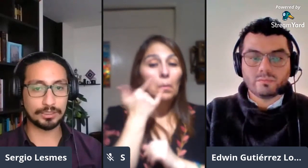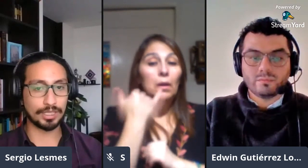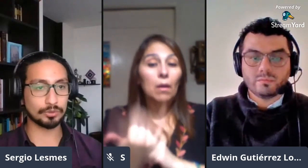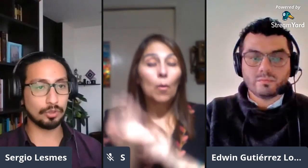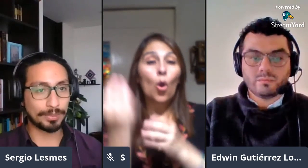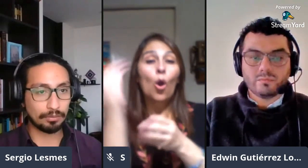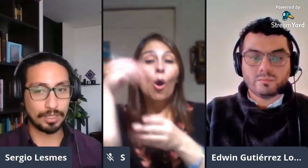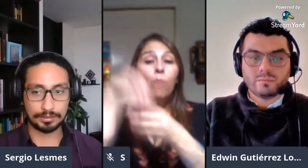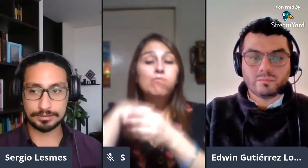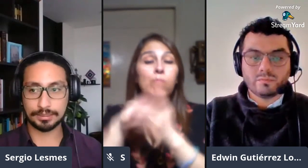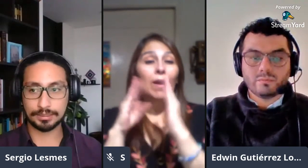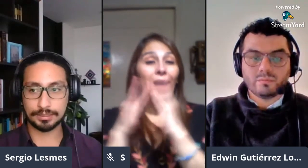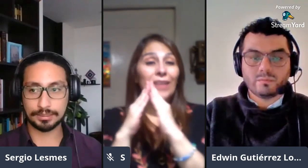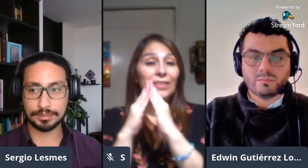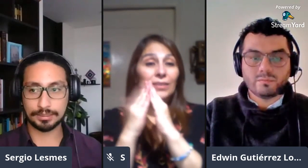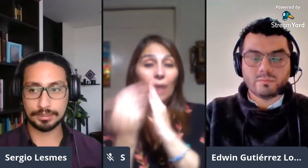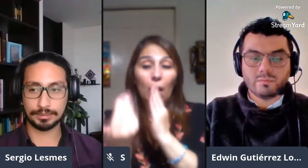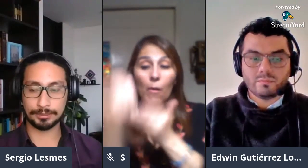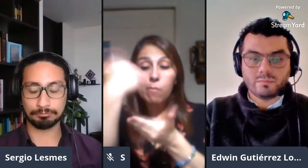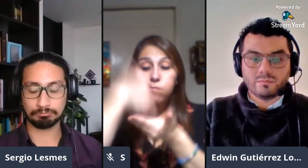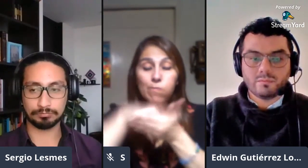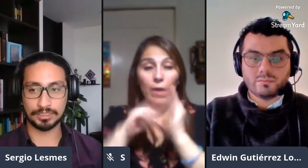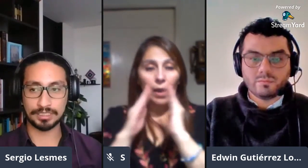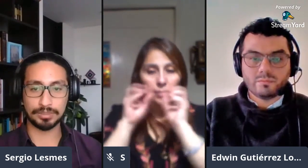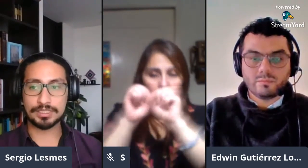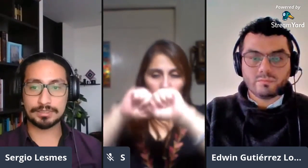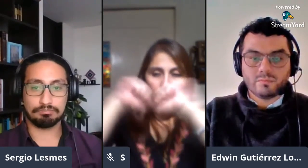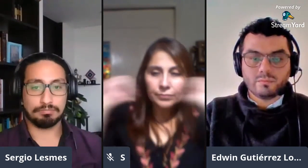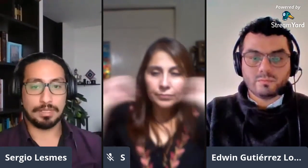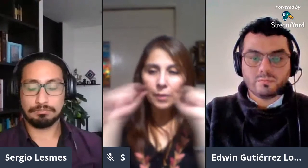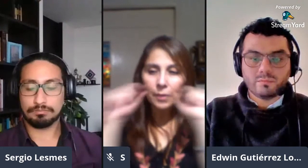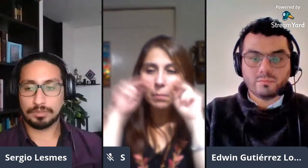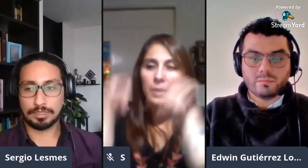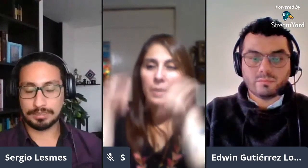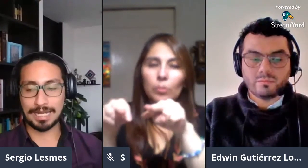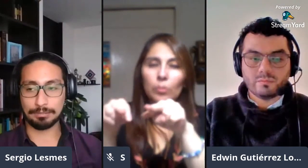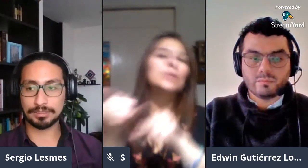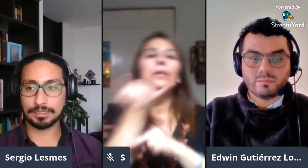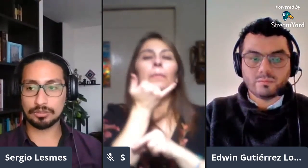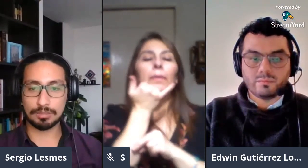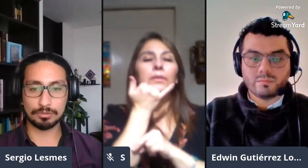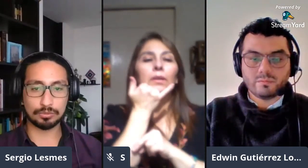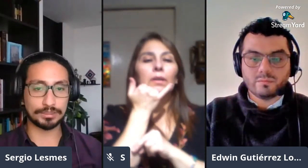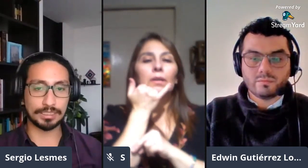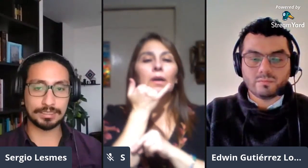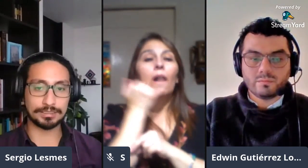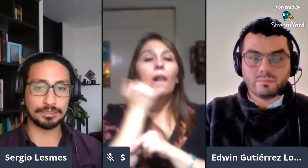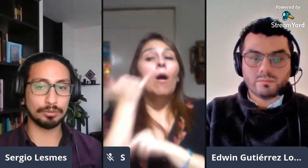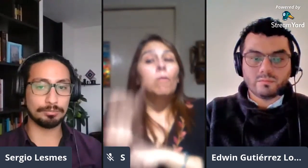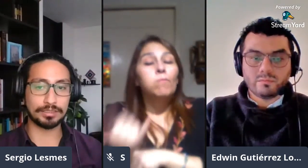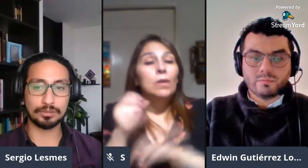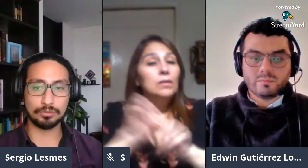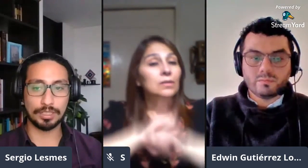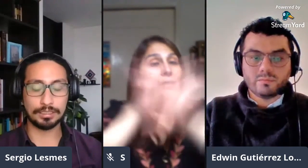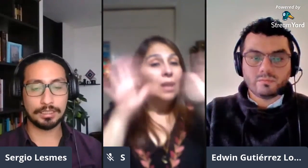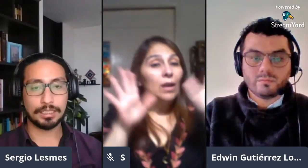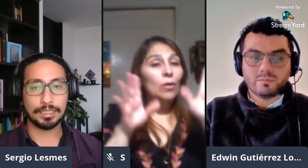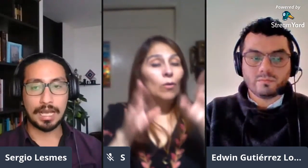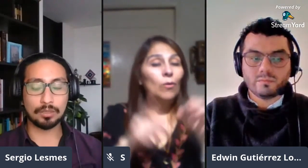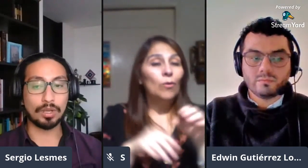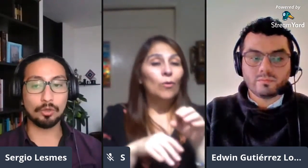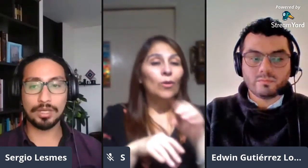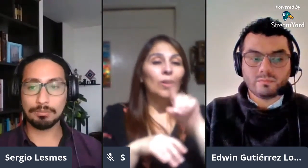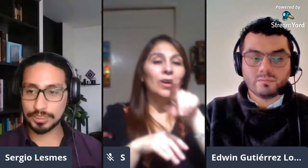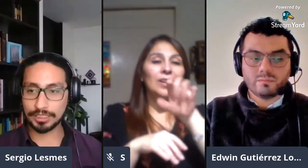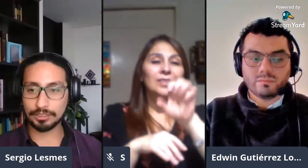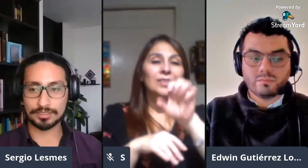hablar de esa dimensión, pues claramente nos damos cuenta que el sexismo en particular,